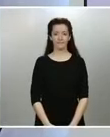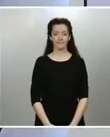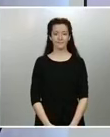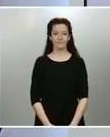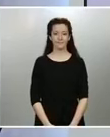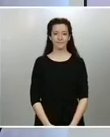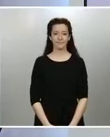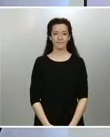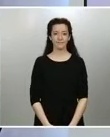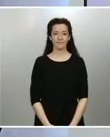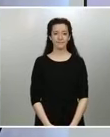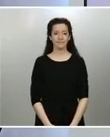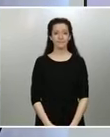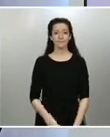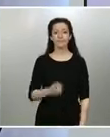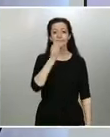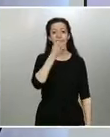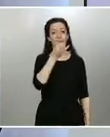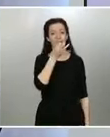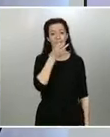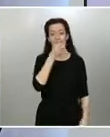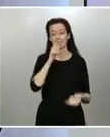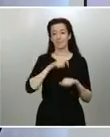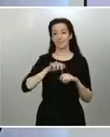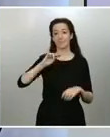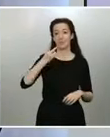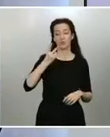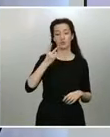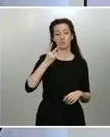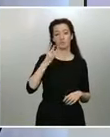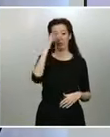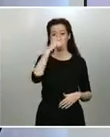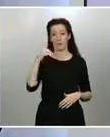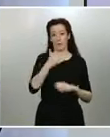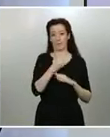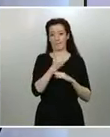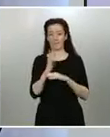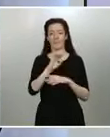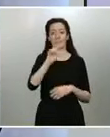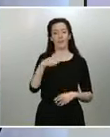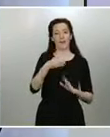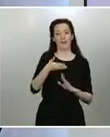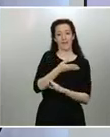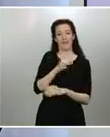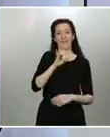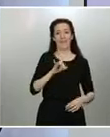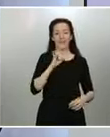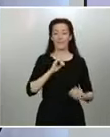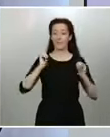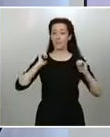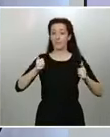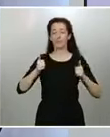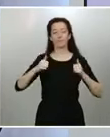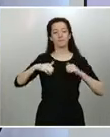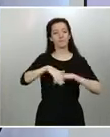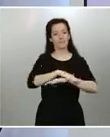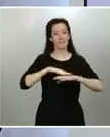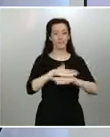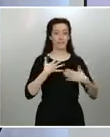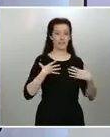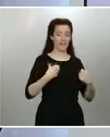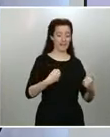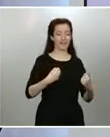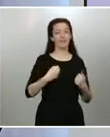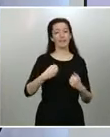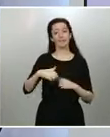muy buenas tardes son las dos menos cuatro pasadas uno al menos en canarias comienza la comparecencia de los ministros de sanidad salvador y allá y de transportes